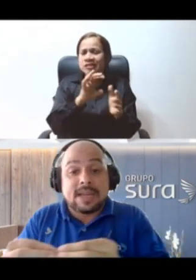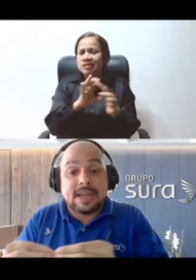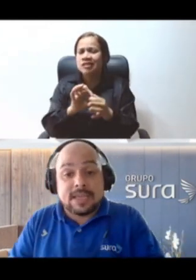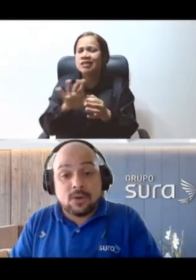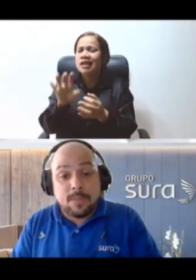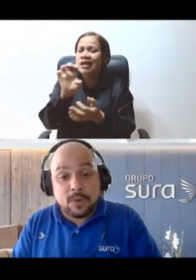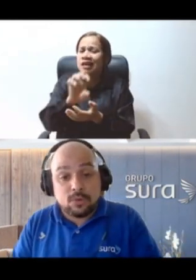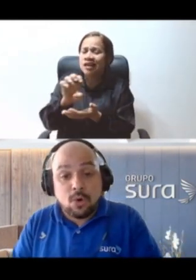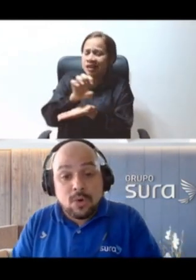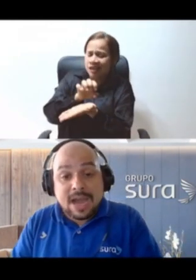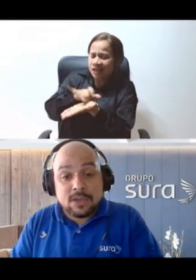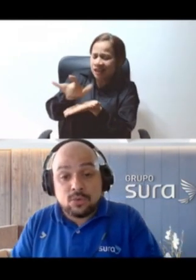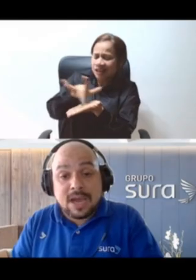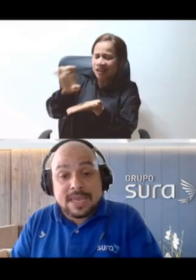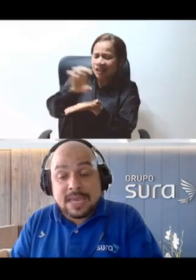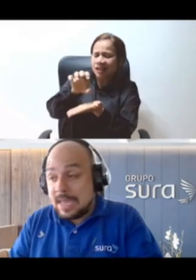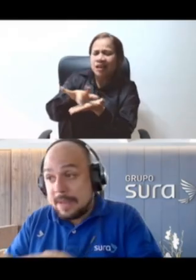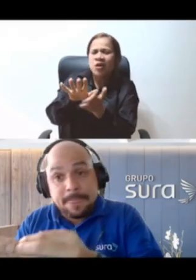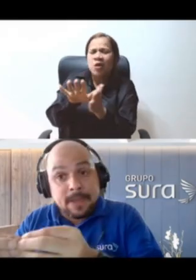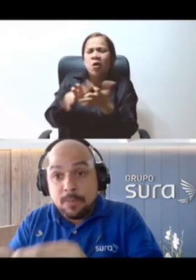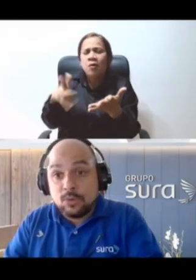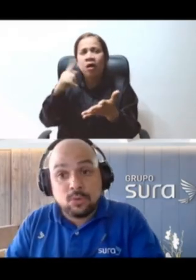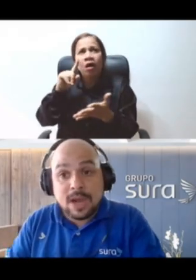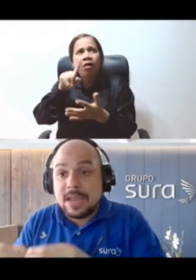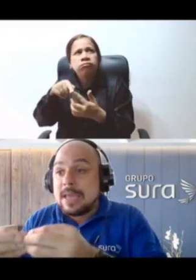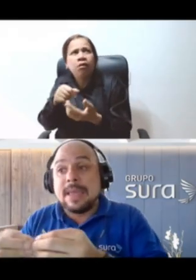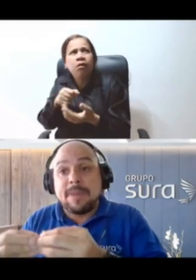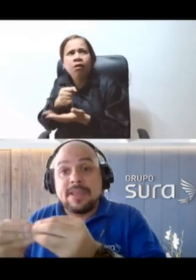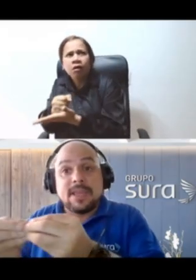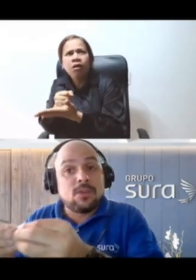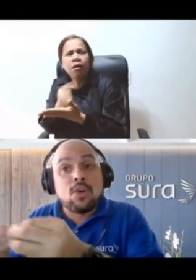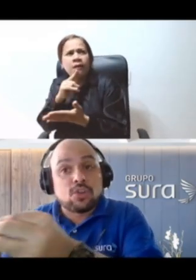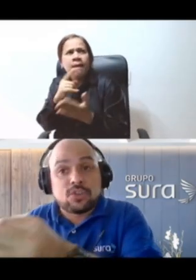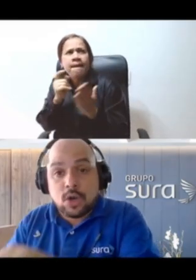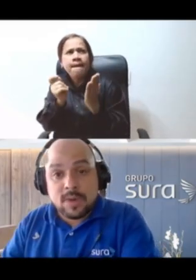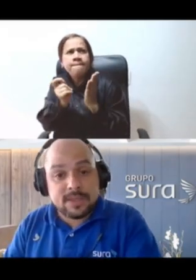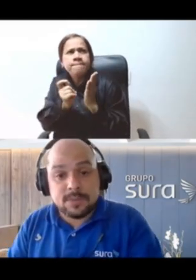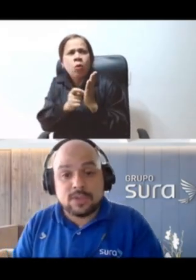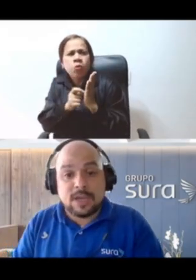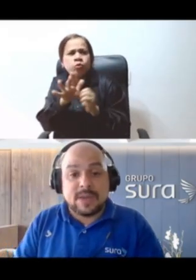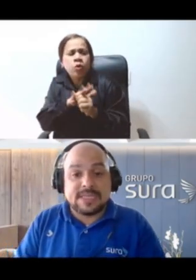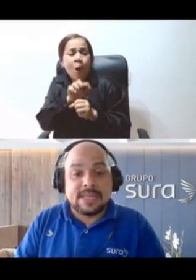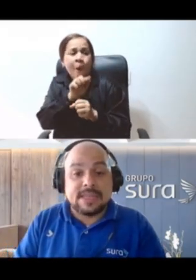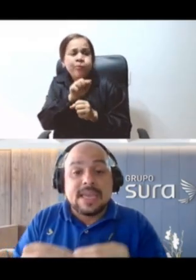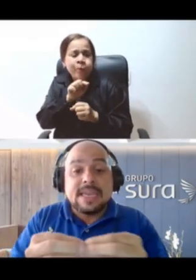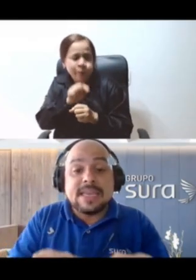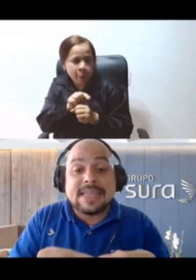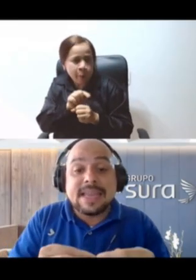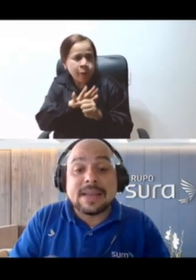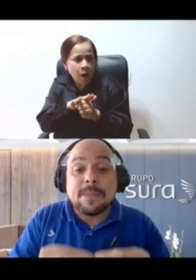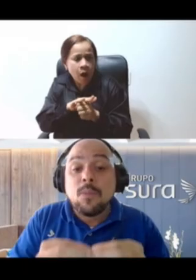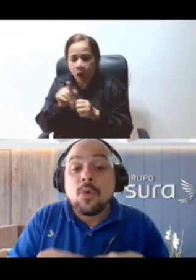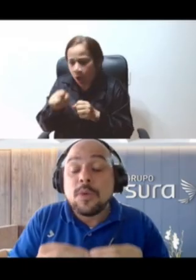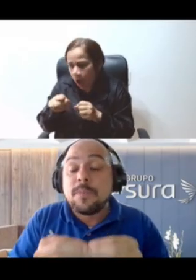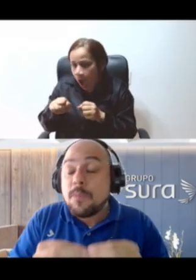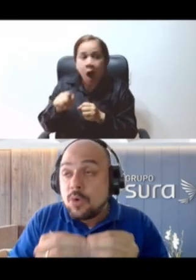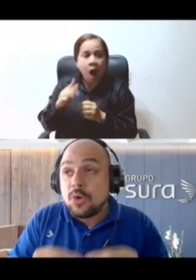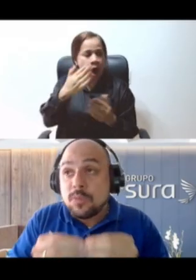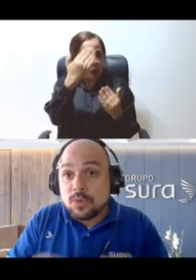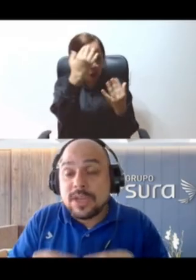emergencia? Porque requiero de pronto una ayuda puntual, dependiendo los traumatismos del paciente. Y